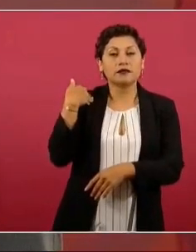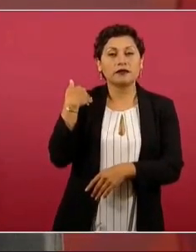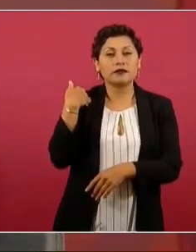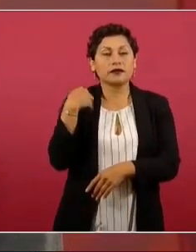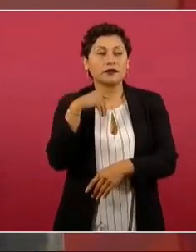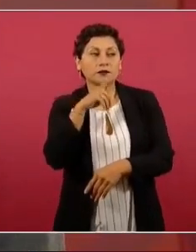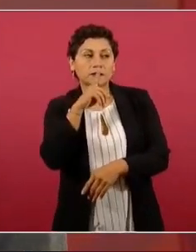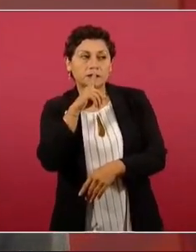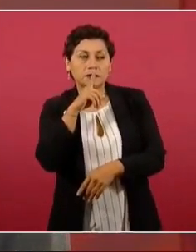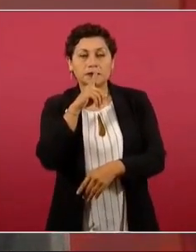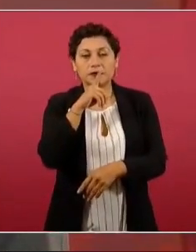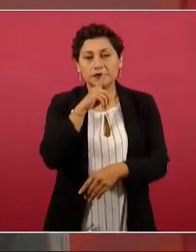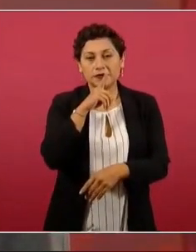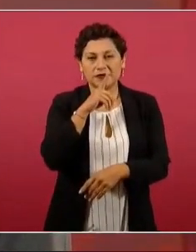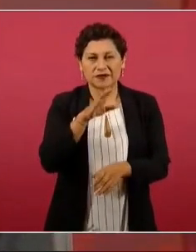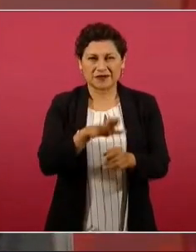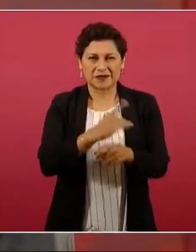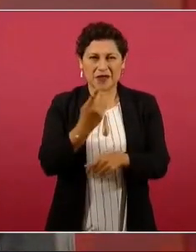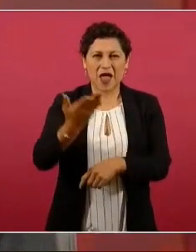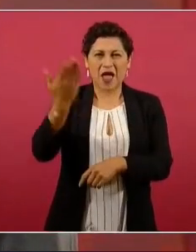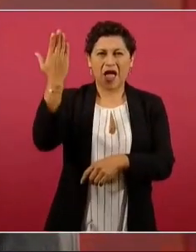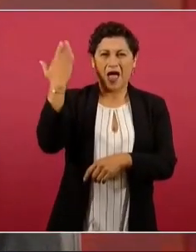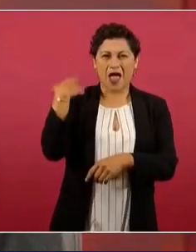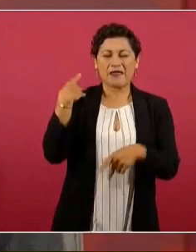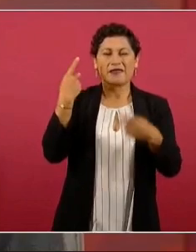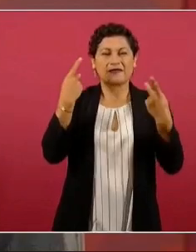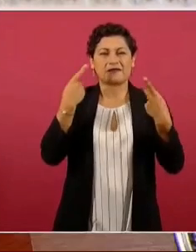de que el corrupto